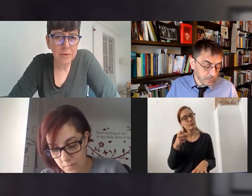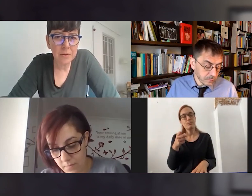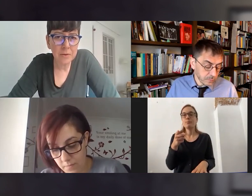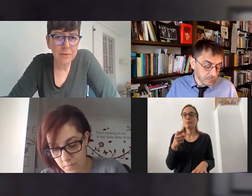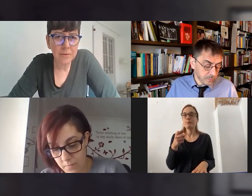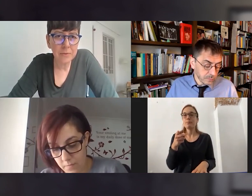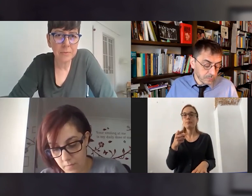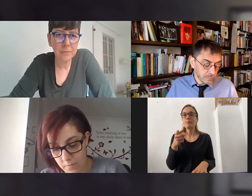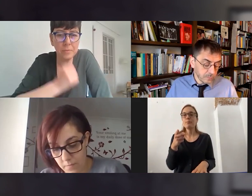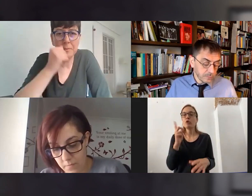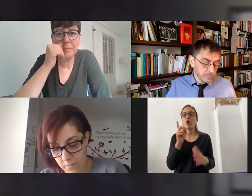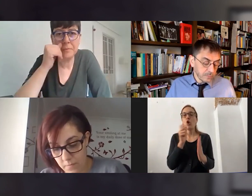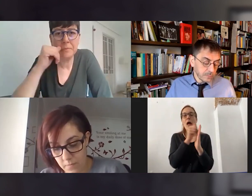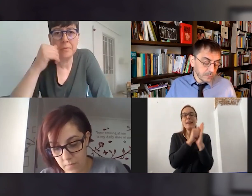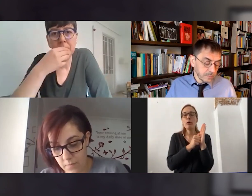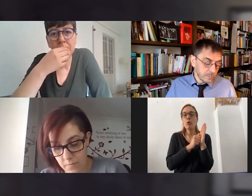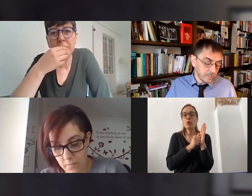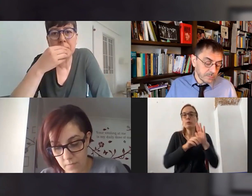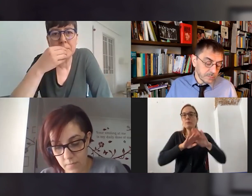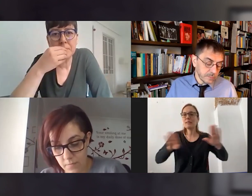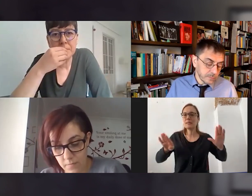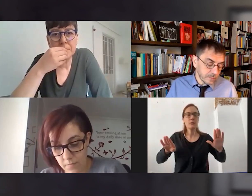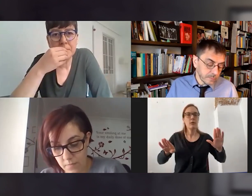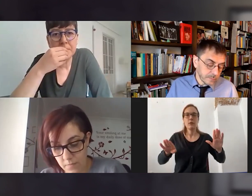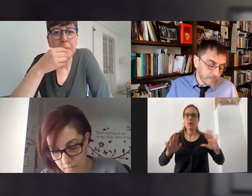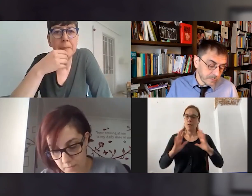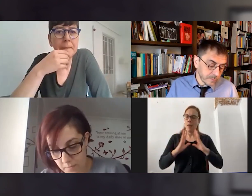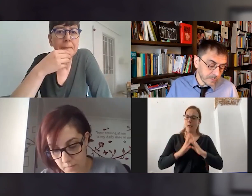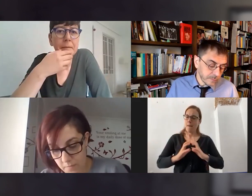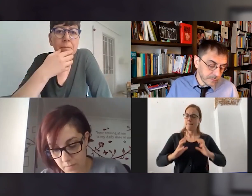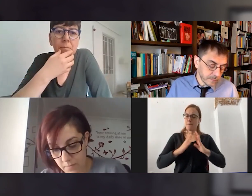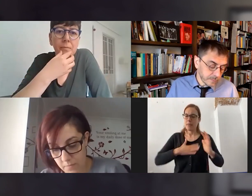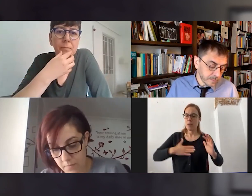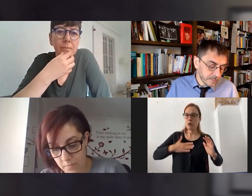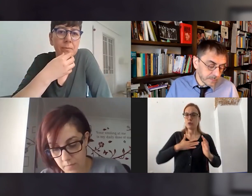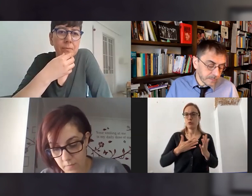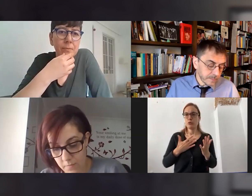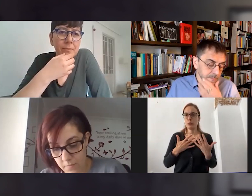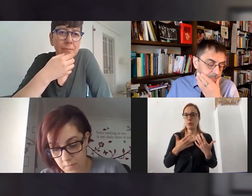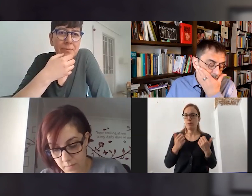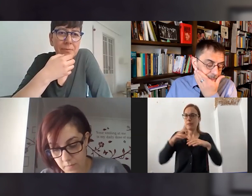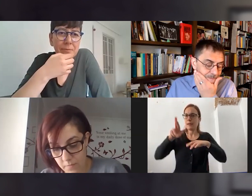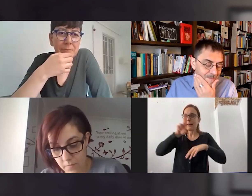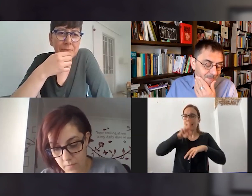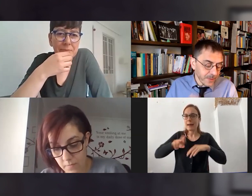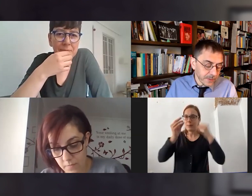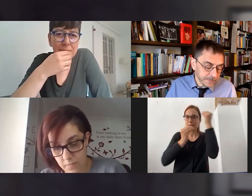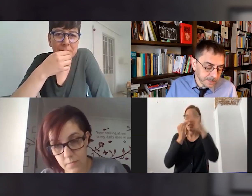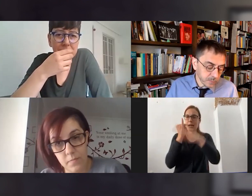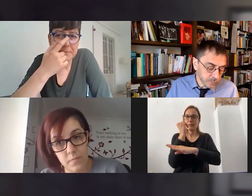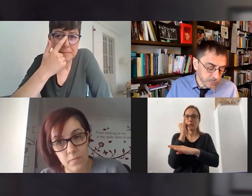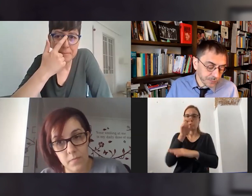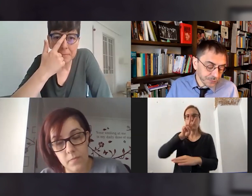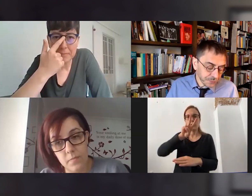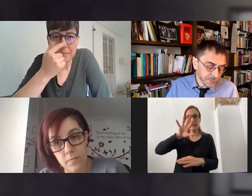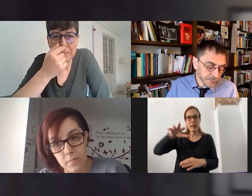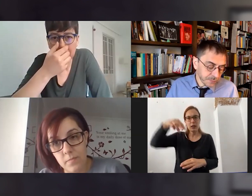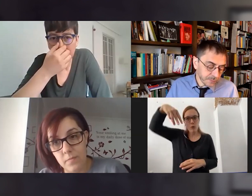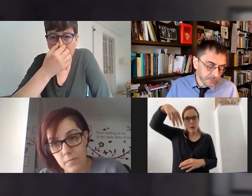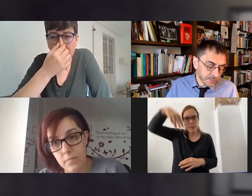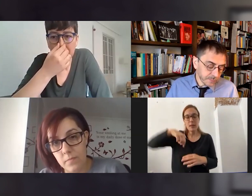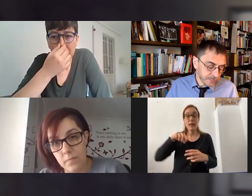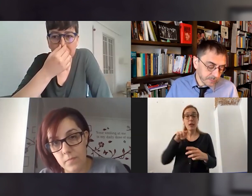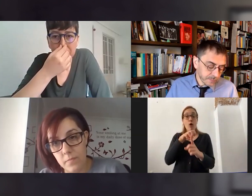de artículos y ser un poco más ambicioso en el sentido, pues, de repensar el Instituto 25M, de repensar esos foros